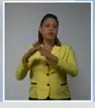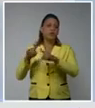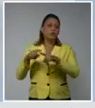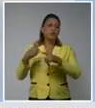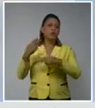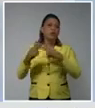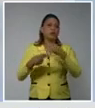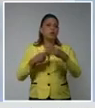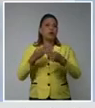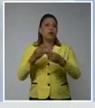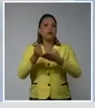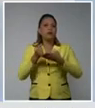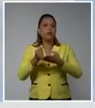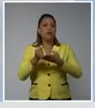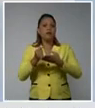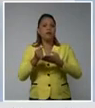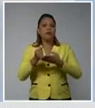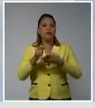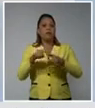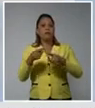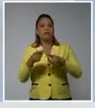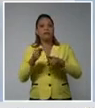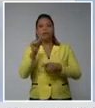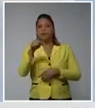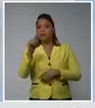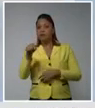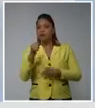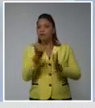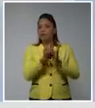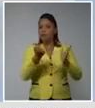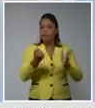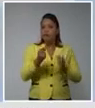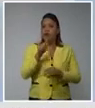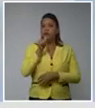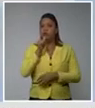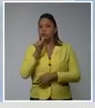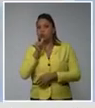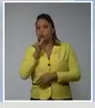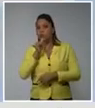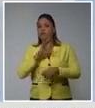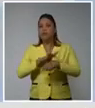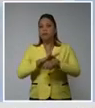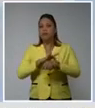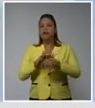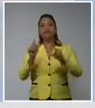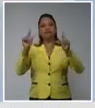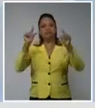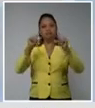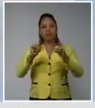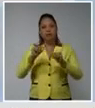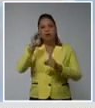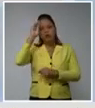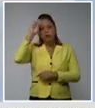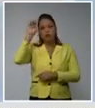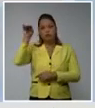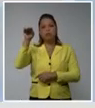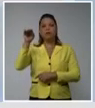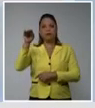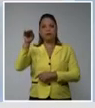de pacientes confirmados como de sospechosos, que hay una reducción en el número de ingresados